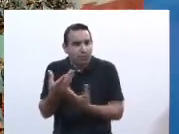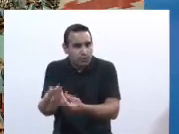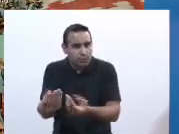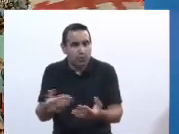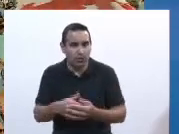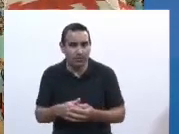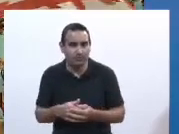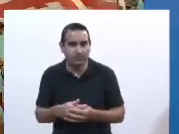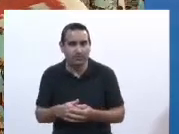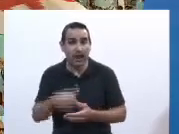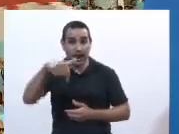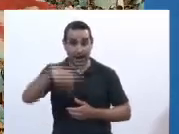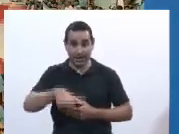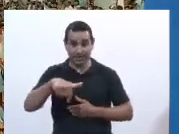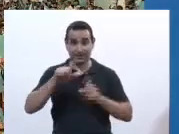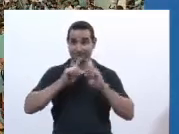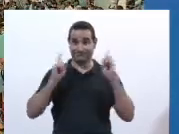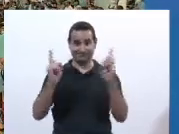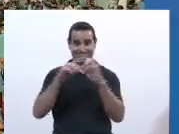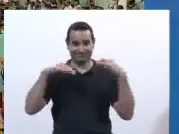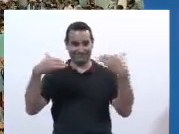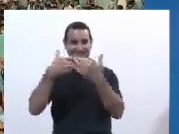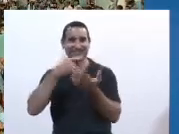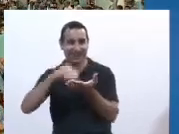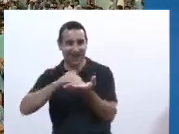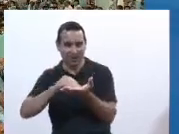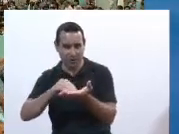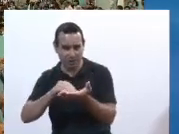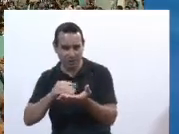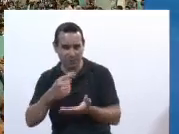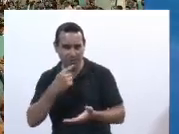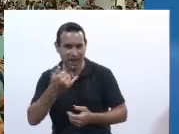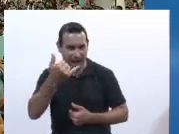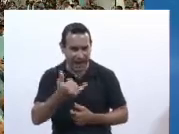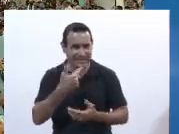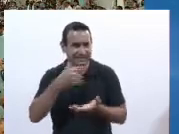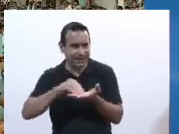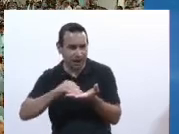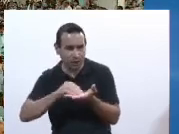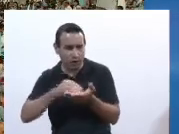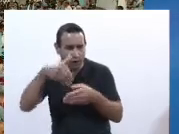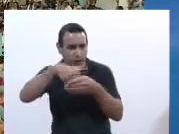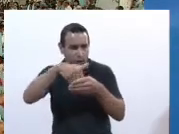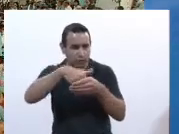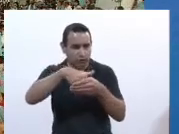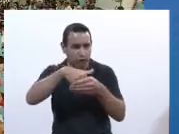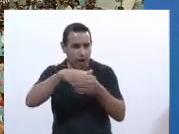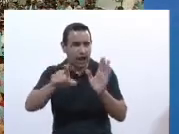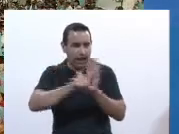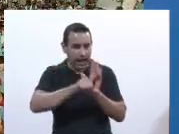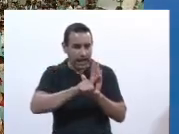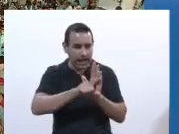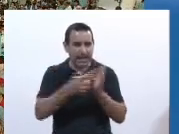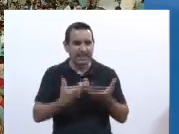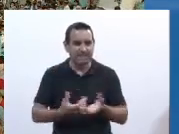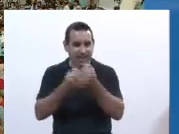¿Existen en este recinto senadoras o senadores que voten esta ley y que defiendan